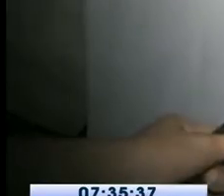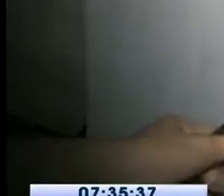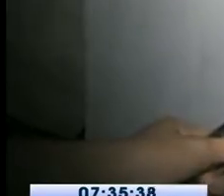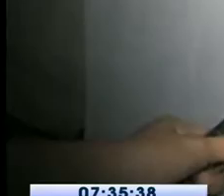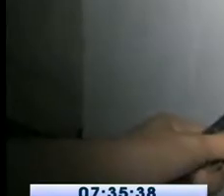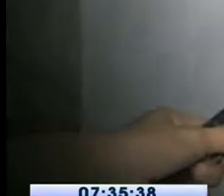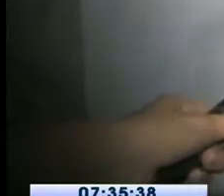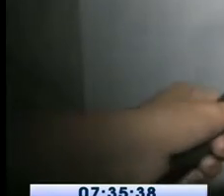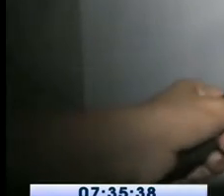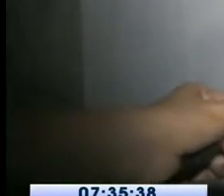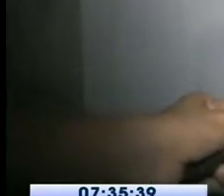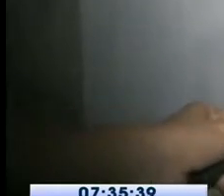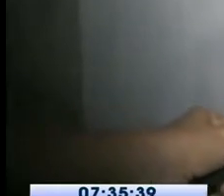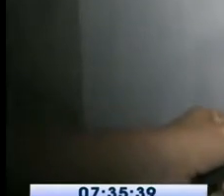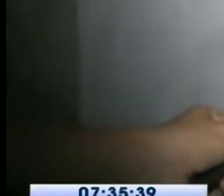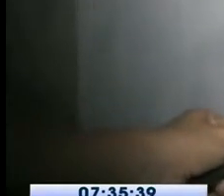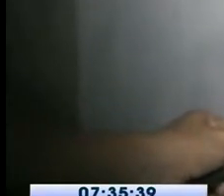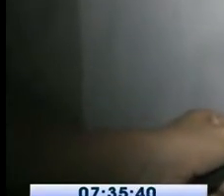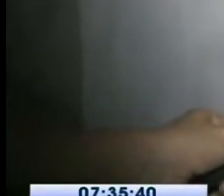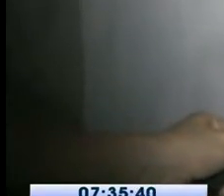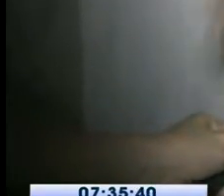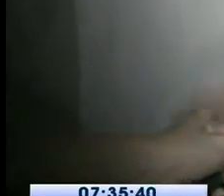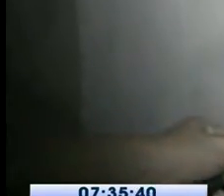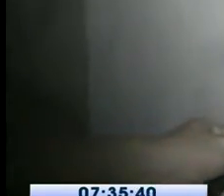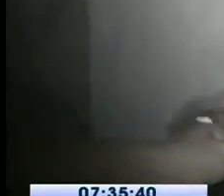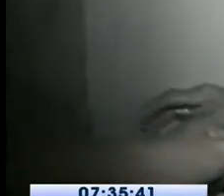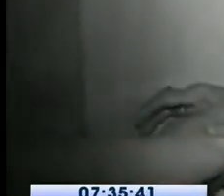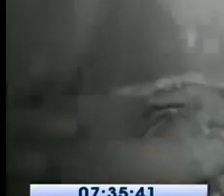muerto. Mi esposa está aquí, yo no le he dicho nada.